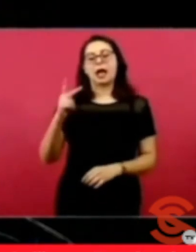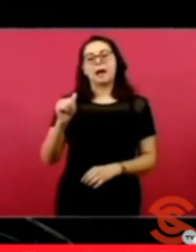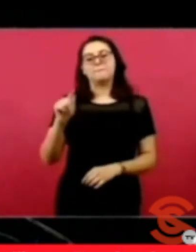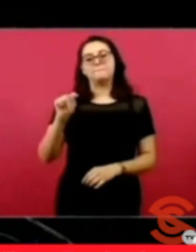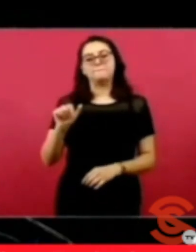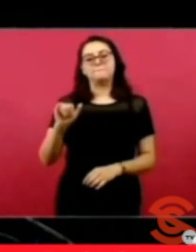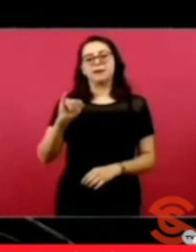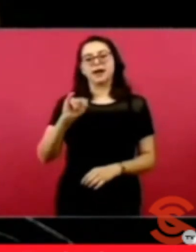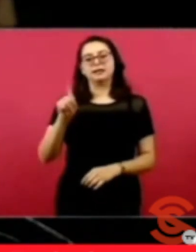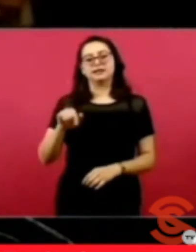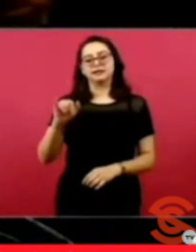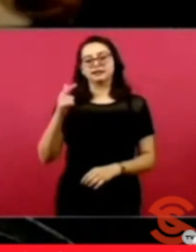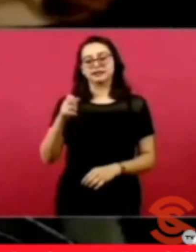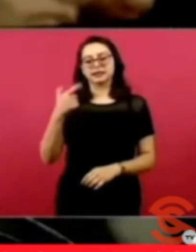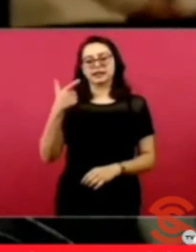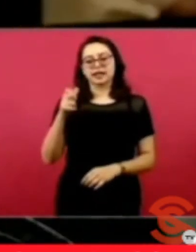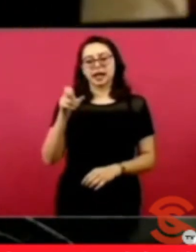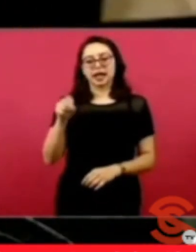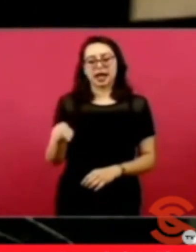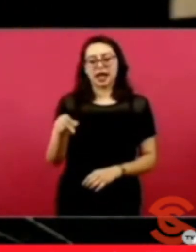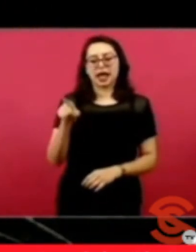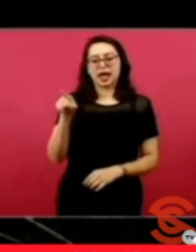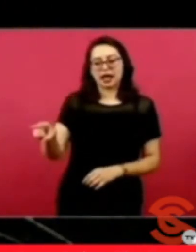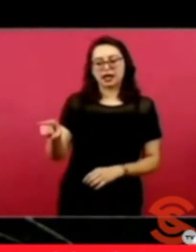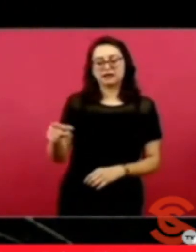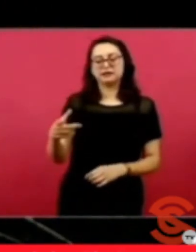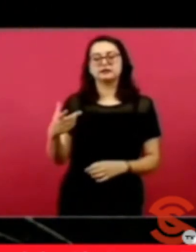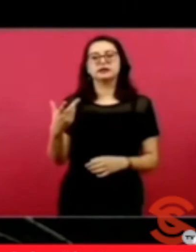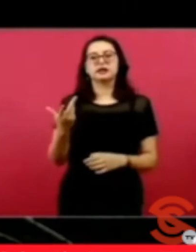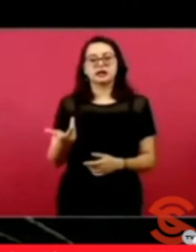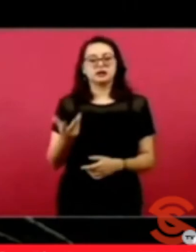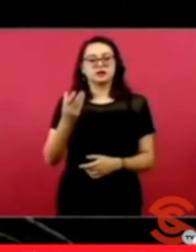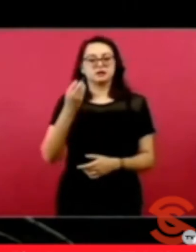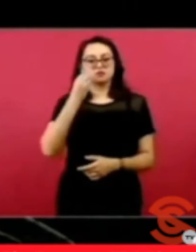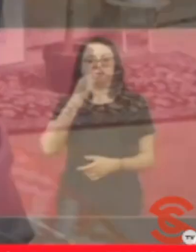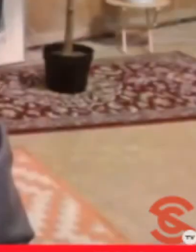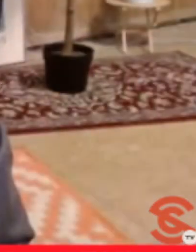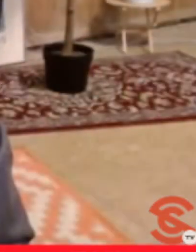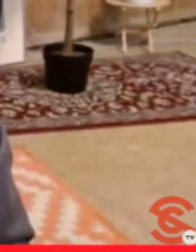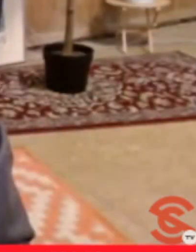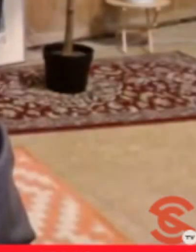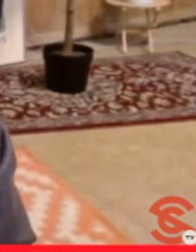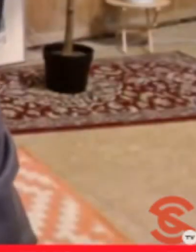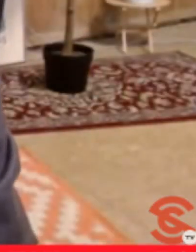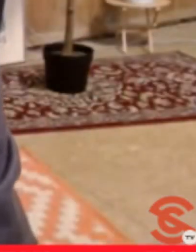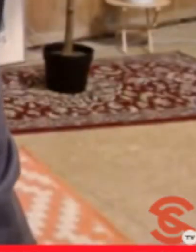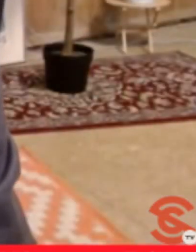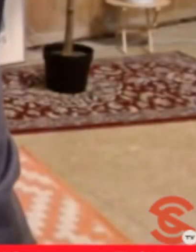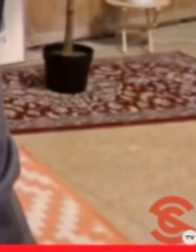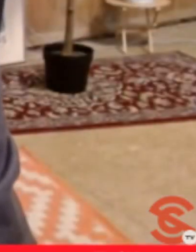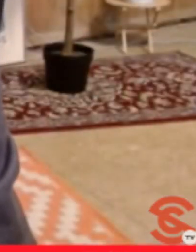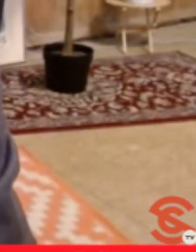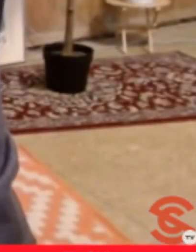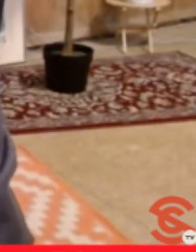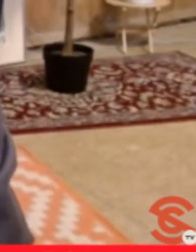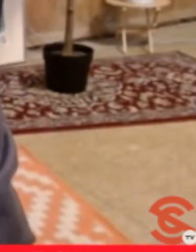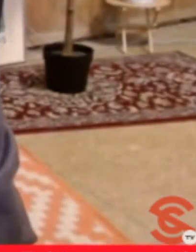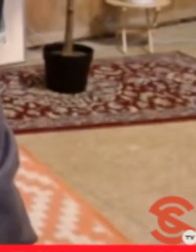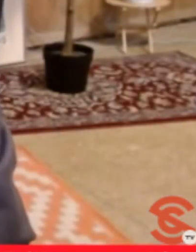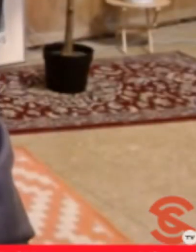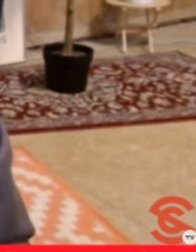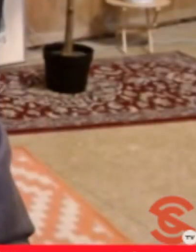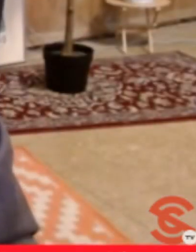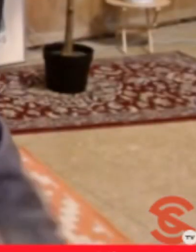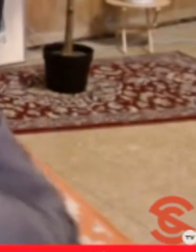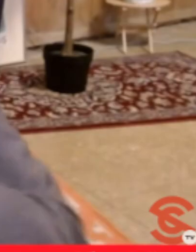¿Quién pidió? No, ¿verdad? Dice que quiere ser muy breve, que no sé qué, que badabín badabao y etcétera, no se presenta. Le